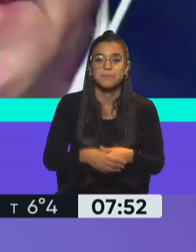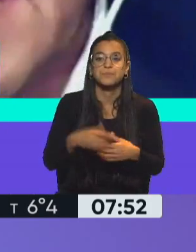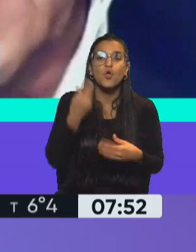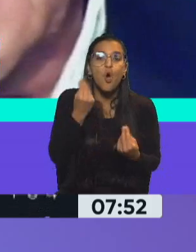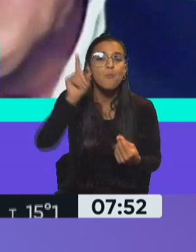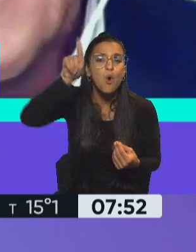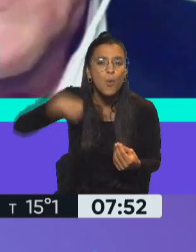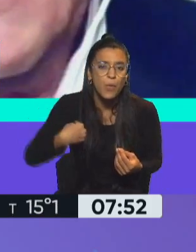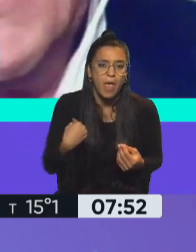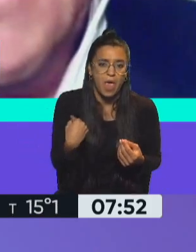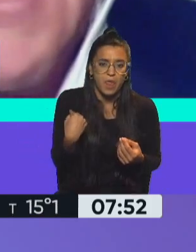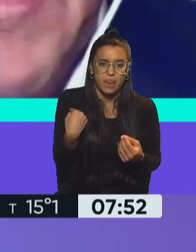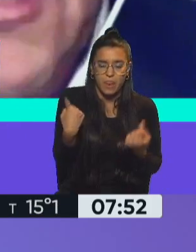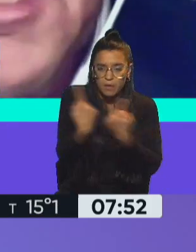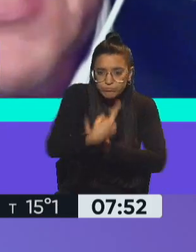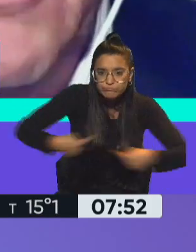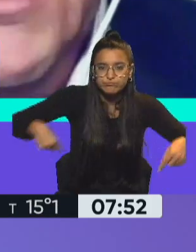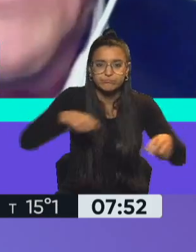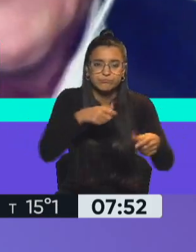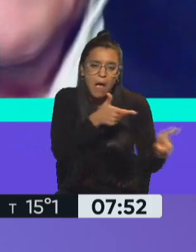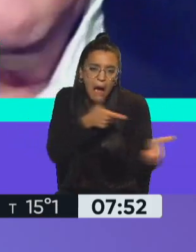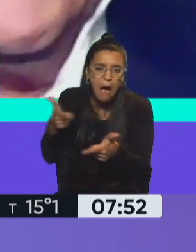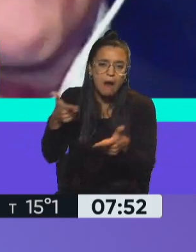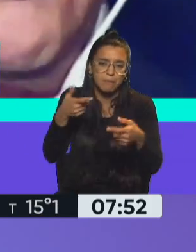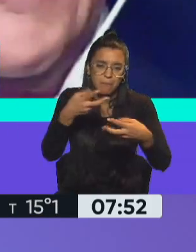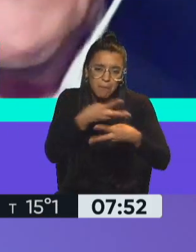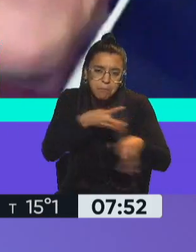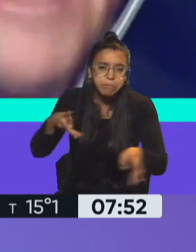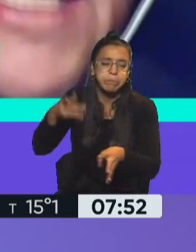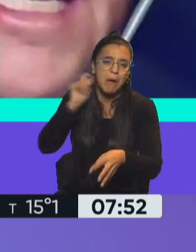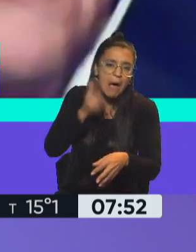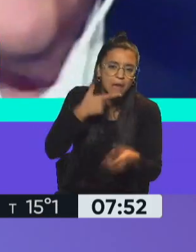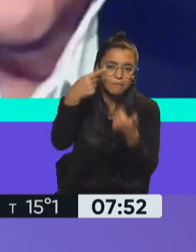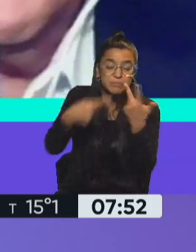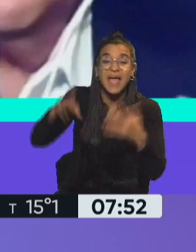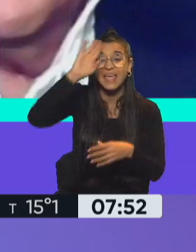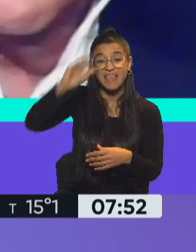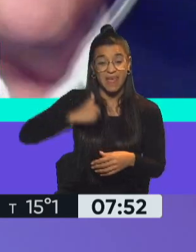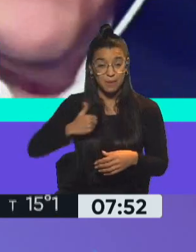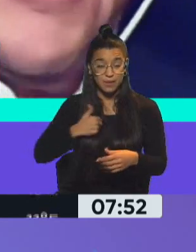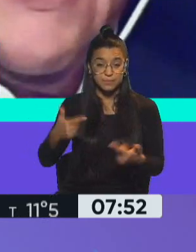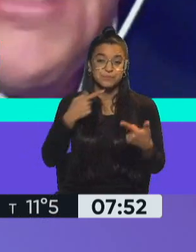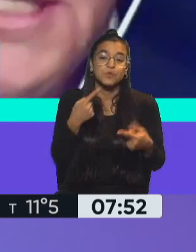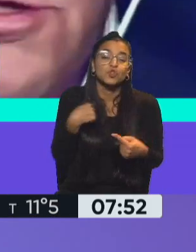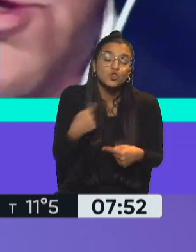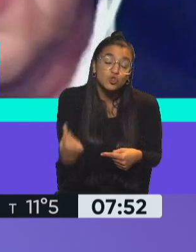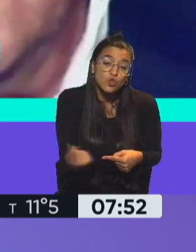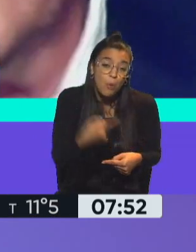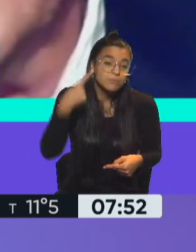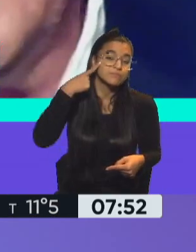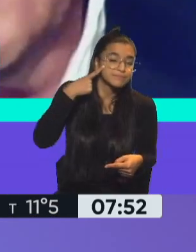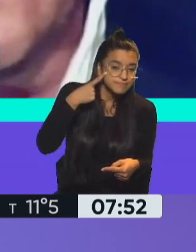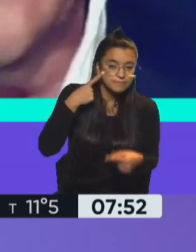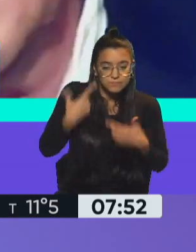procedencia, fundamentalmente, del armamento que llegó a Bolivia. Digo a Gendarmería, todo se hace suponer, haciendo